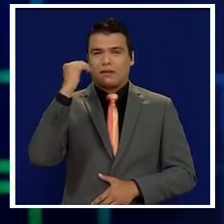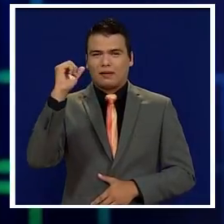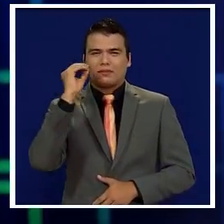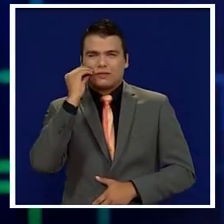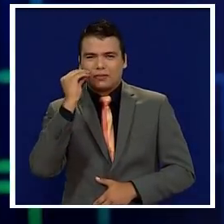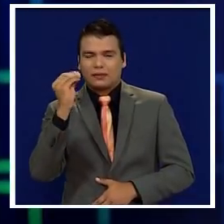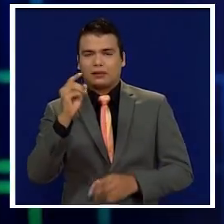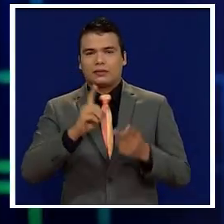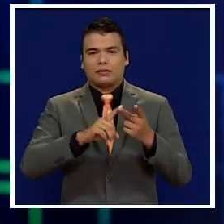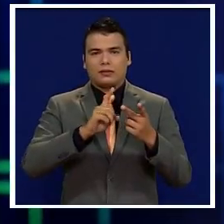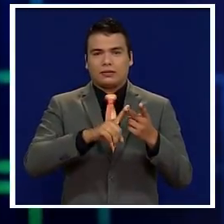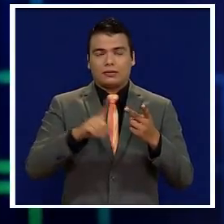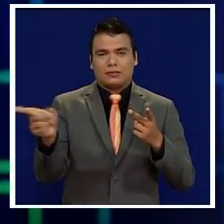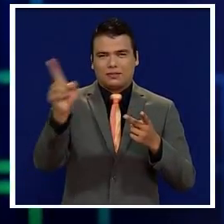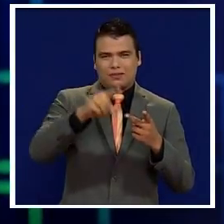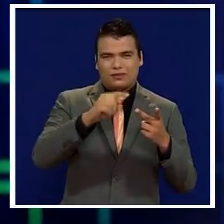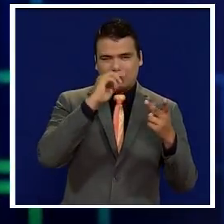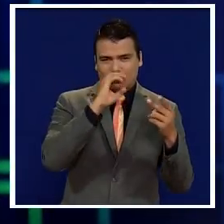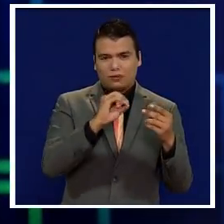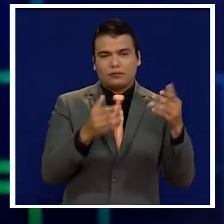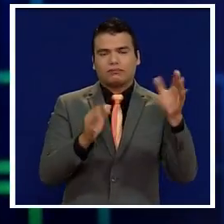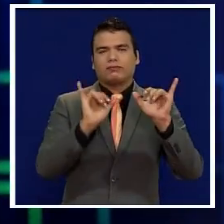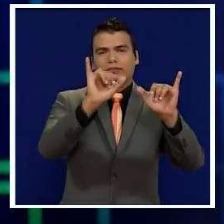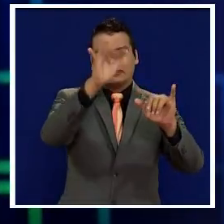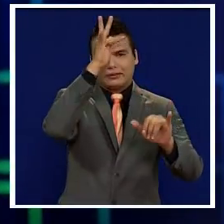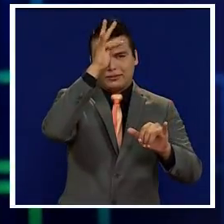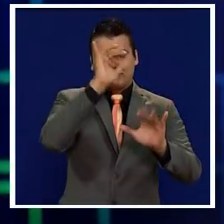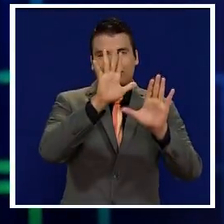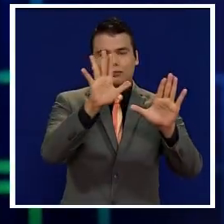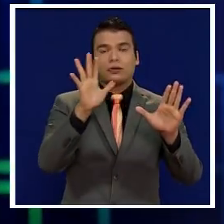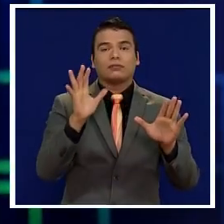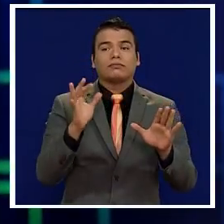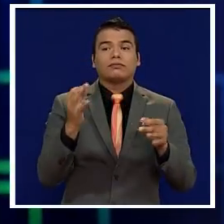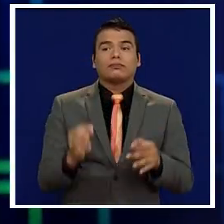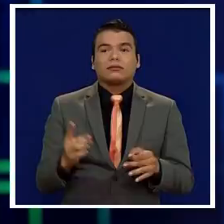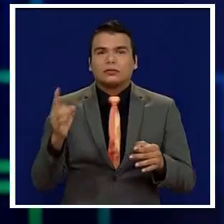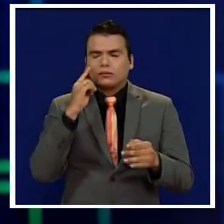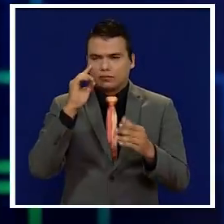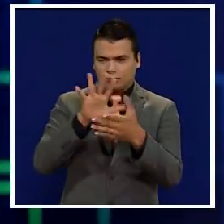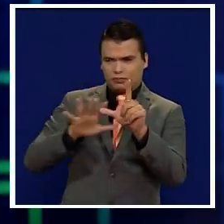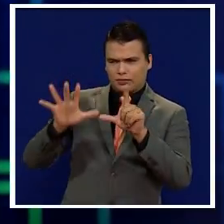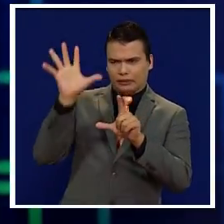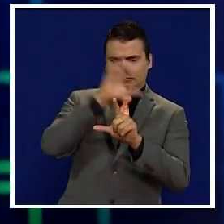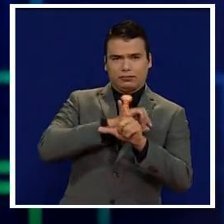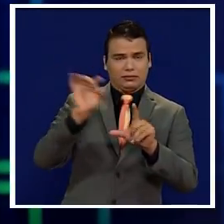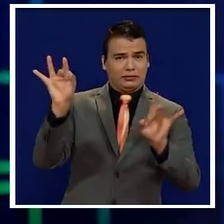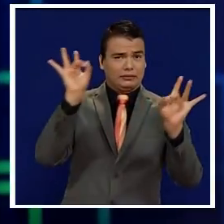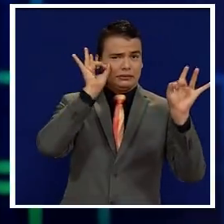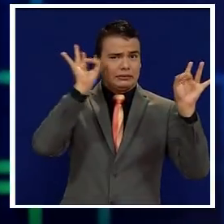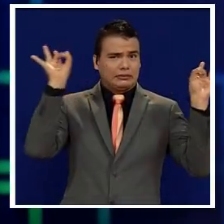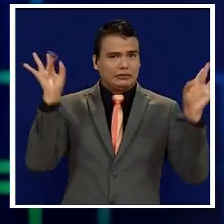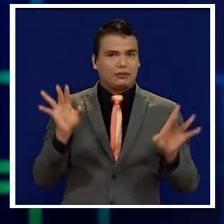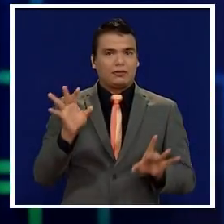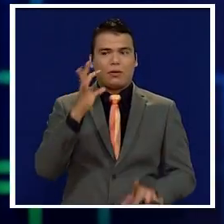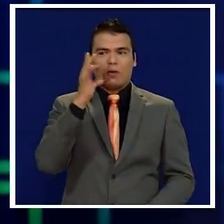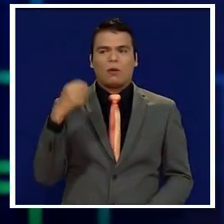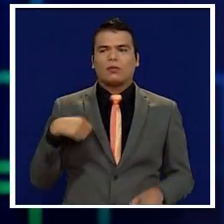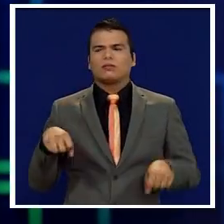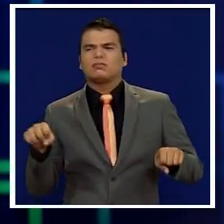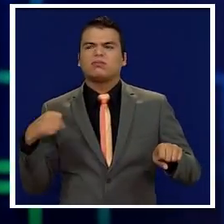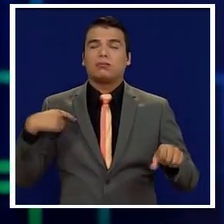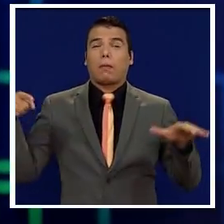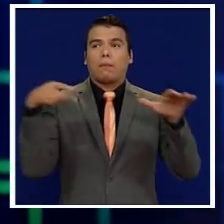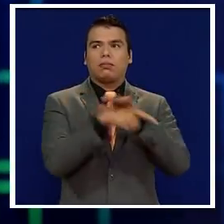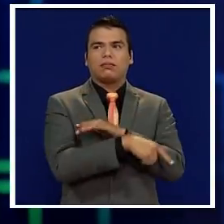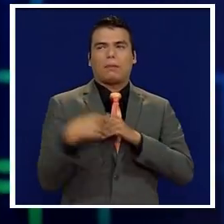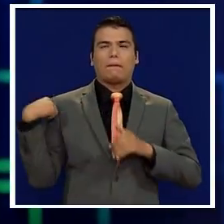sur de la ciudad. Un video de una cámara de seguridad refleja el grado de maldad de los sicarios, quienes huyeron del lugar sin ningún